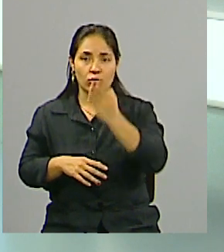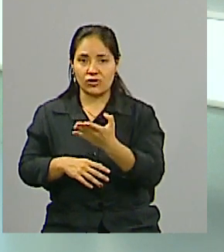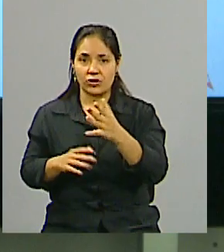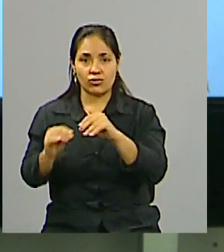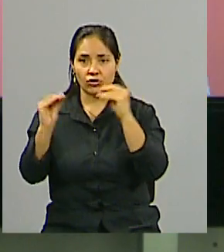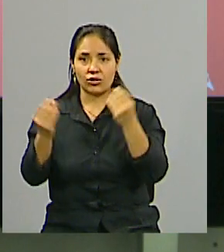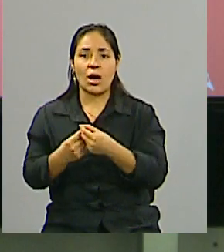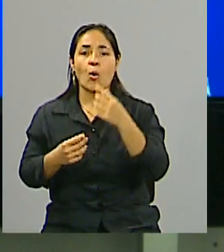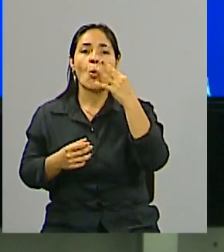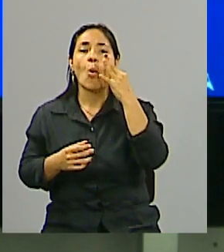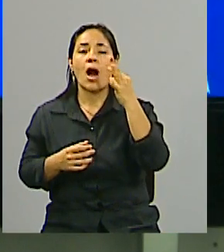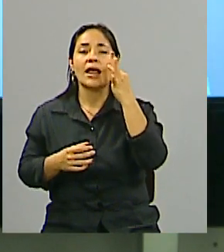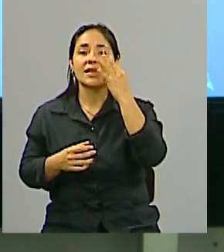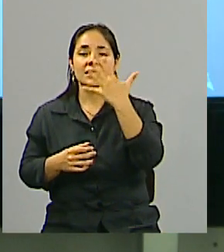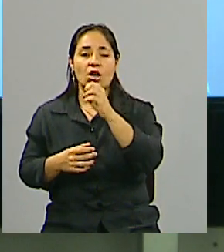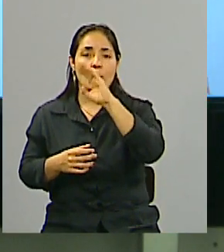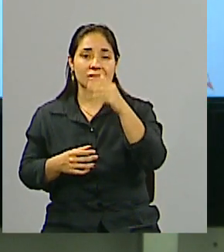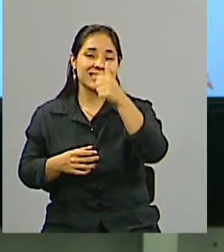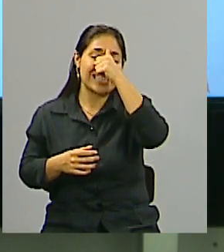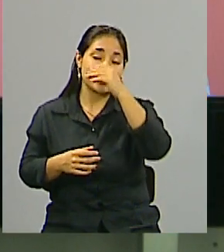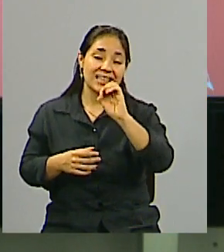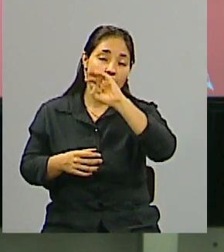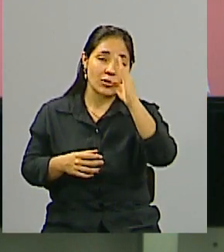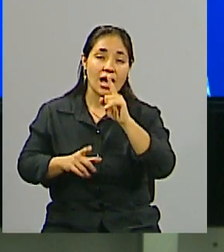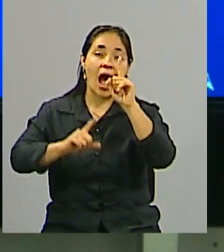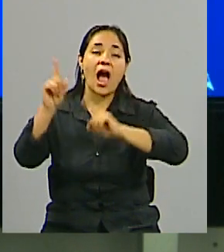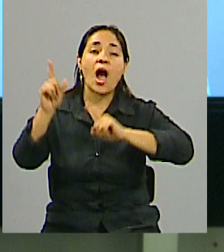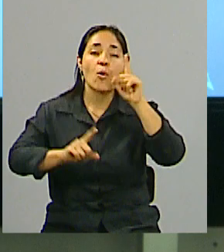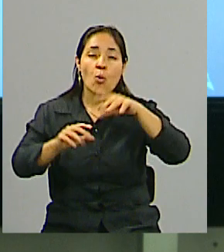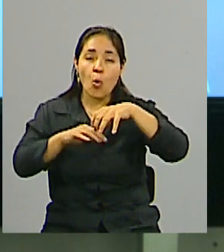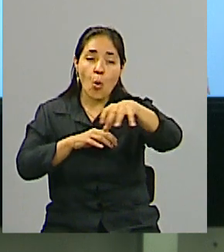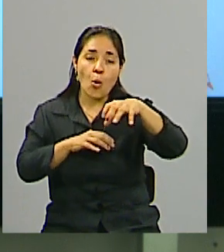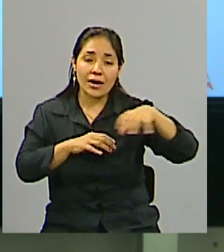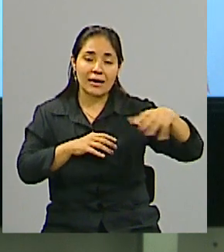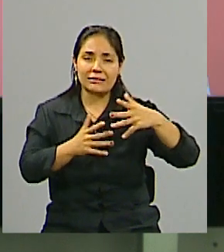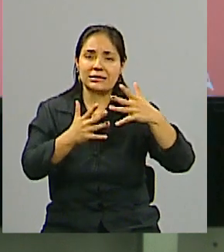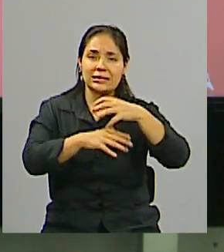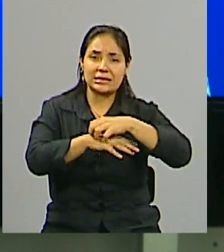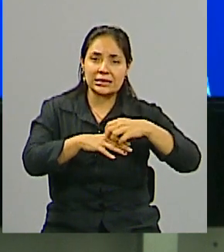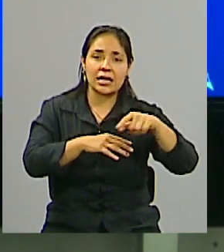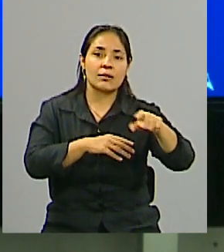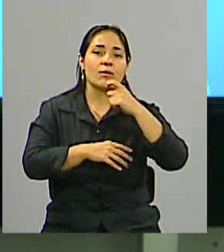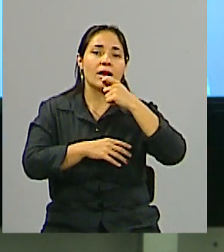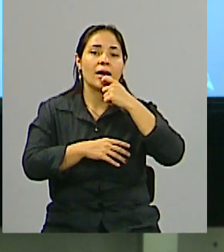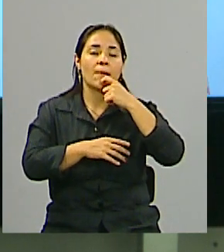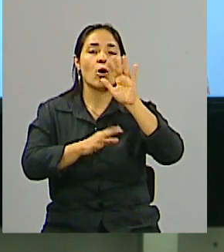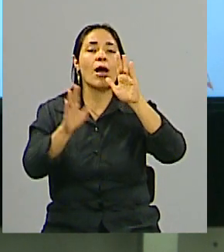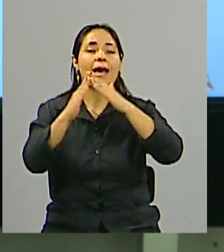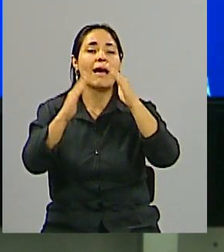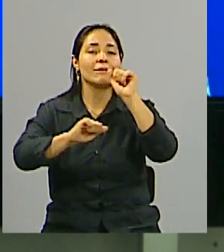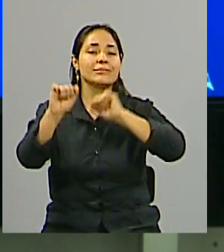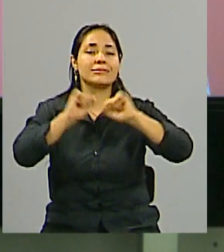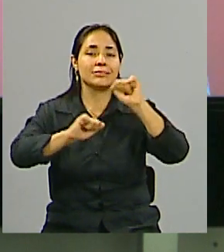el 45%, el 60%, y en algunas actividades que son las más precarizadas, el trabajo doméstico, por ejemplo,